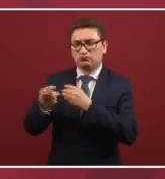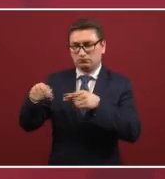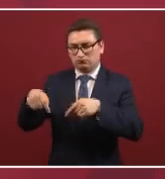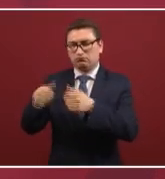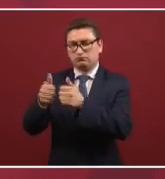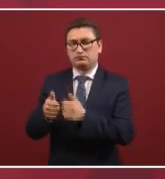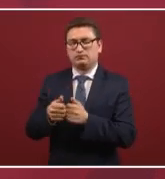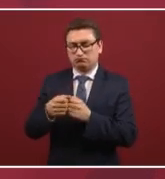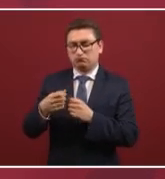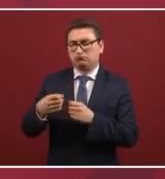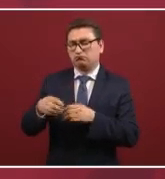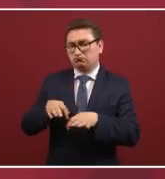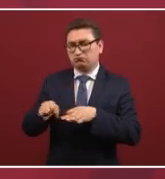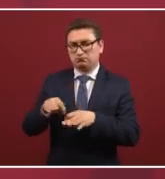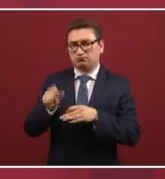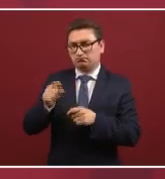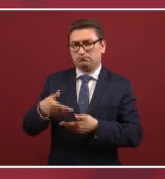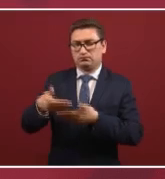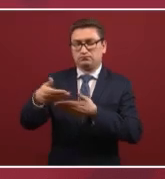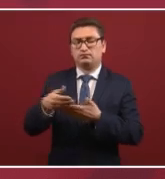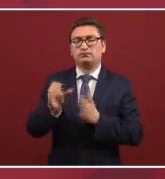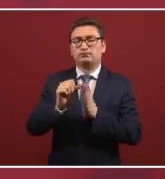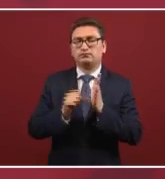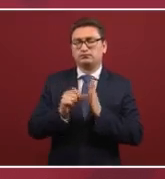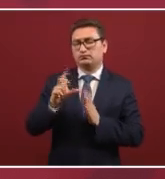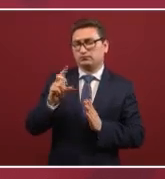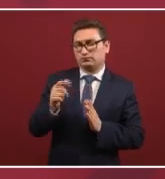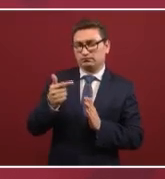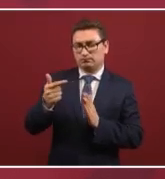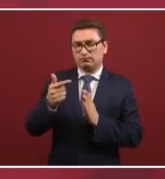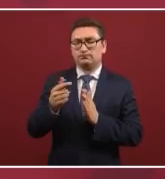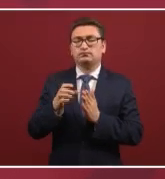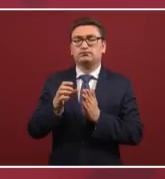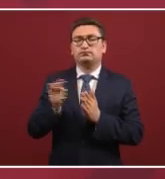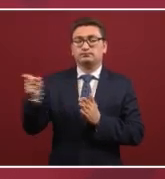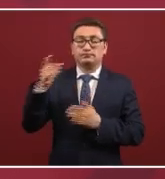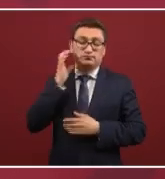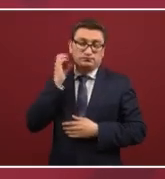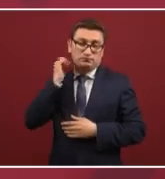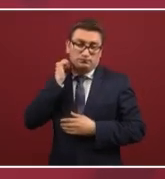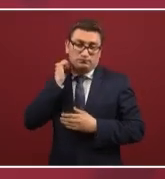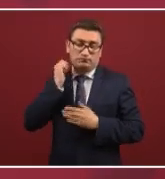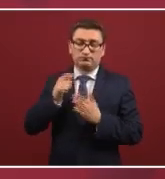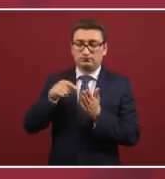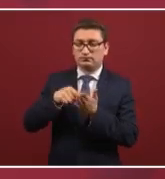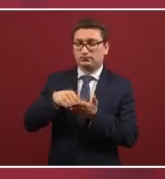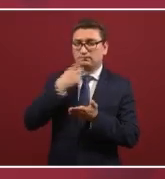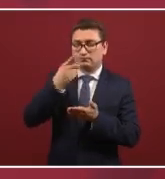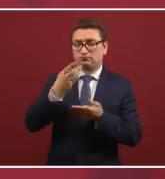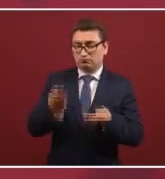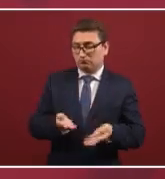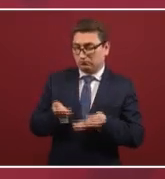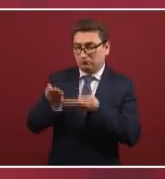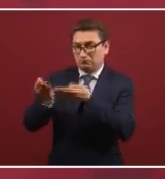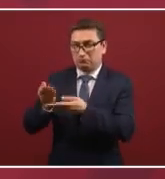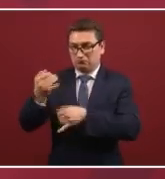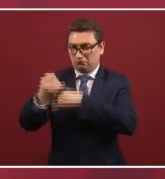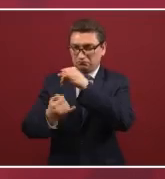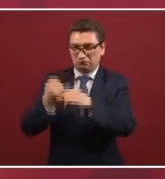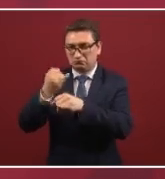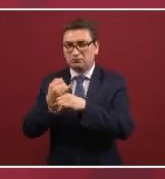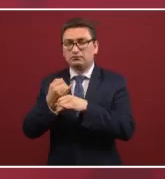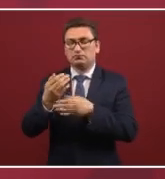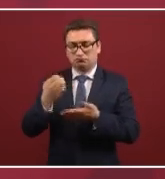artículo 237 del Senado de la República, los tratados internacionales deberán turnarse para su estudio